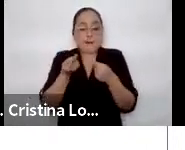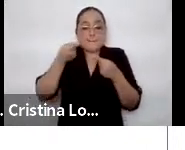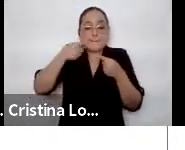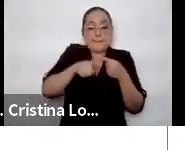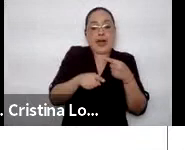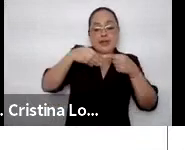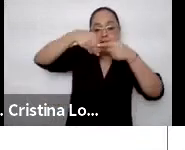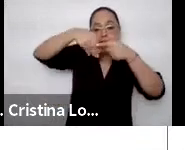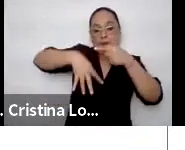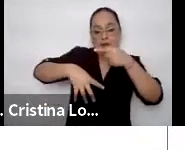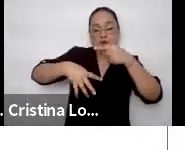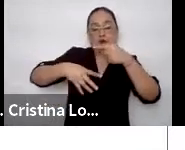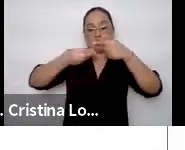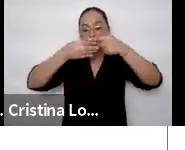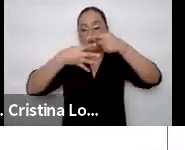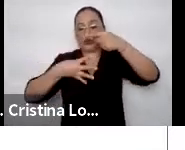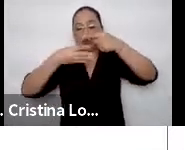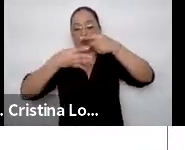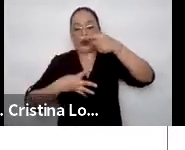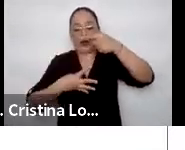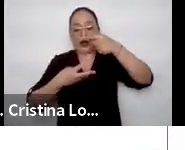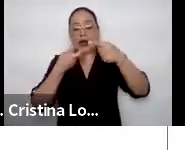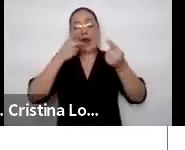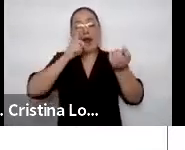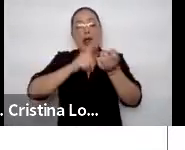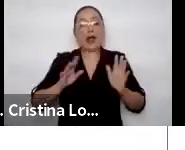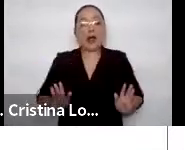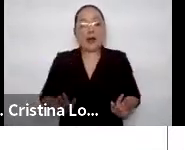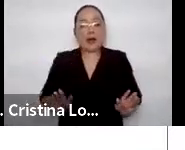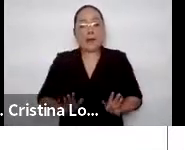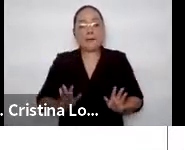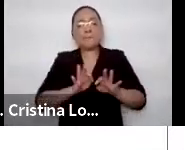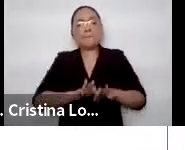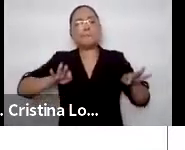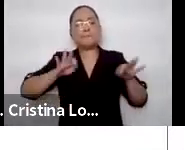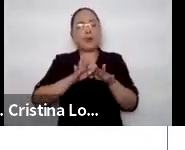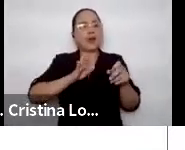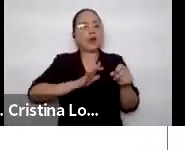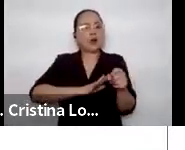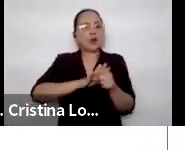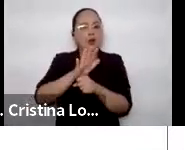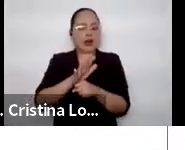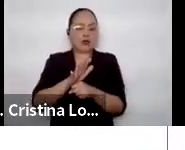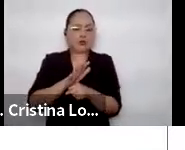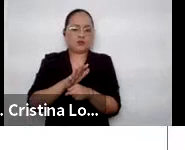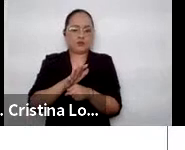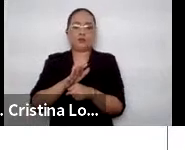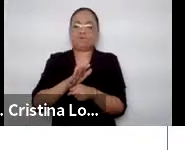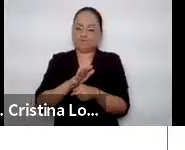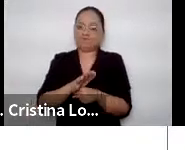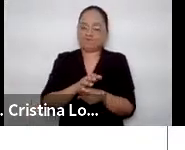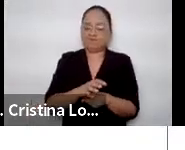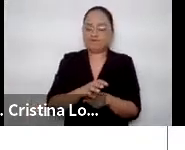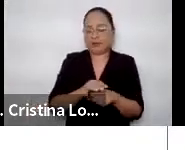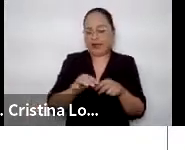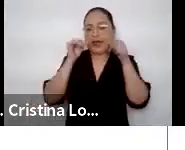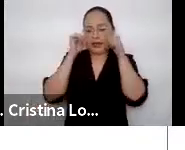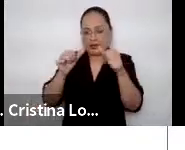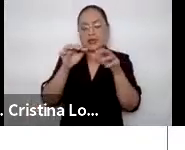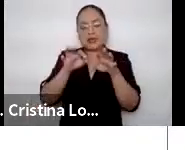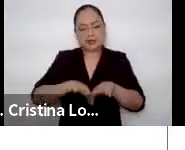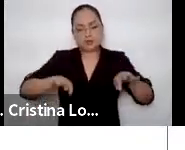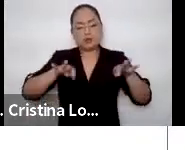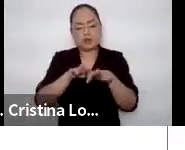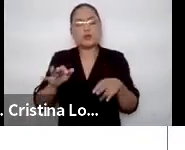hacia abajo únicamente y con una característica muy importante que no hay que dejar de lado, no hay que dejar de